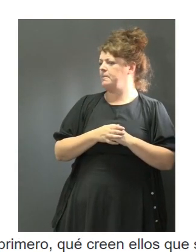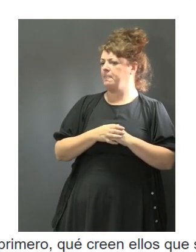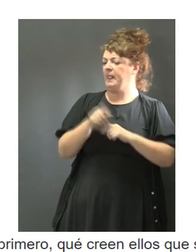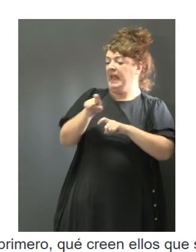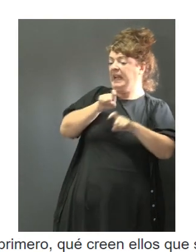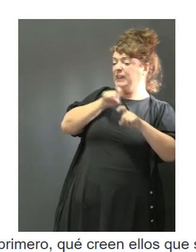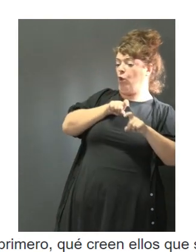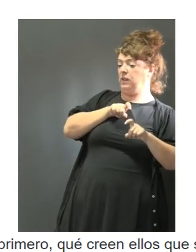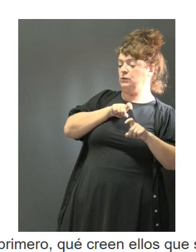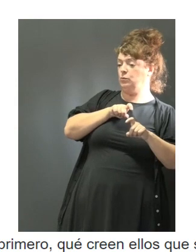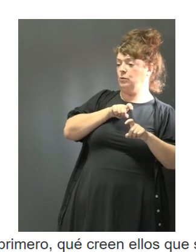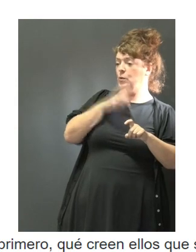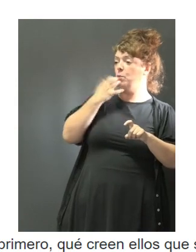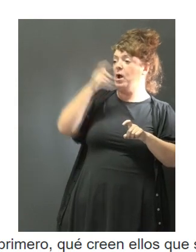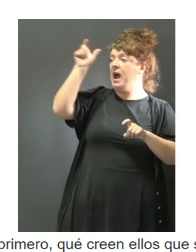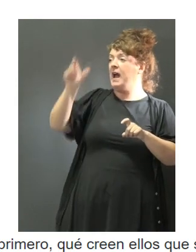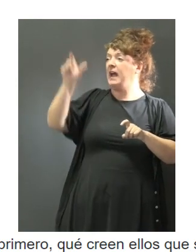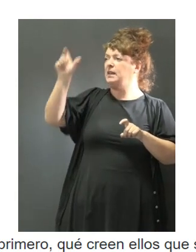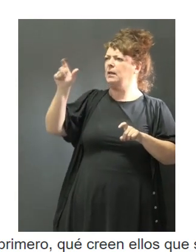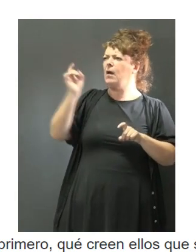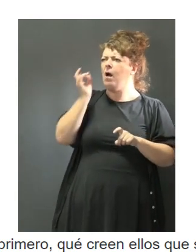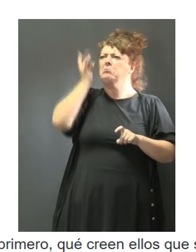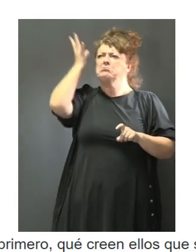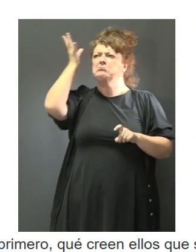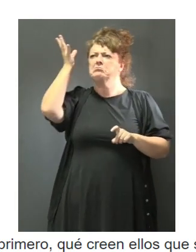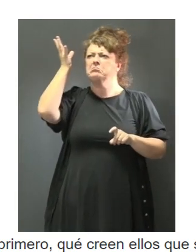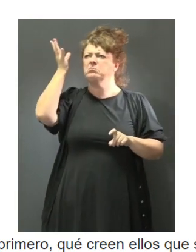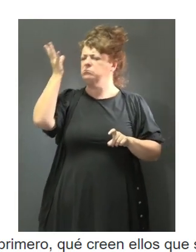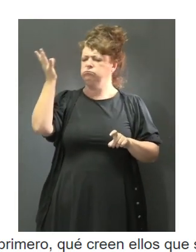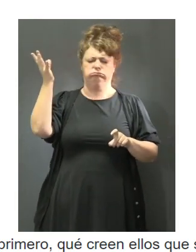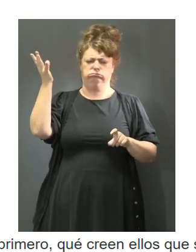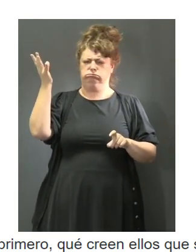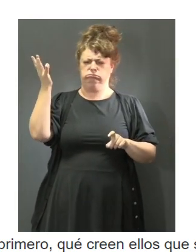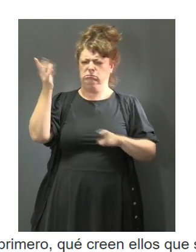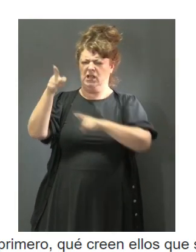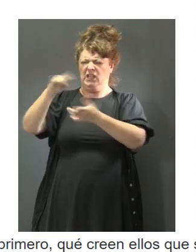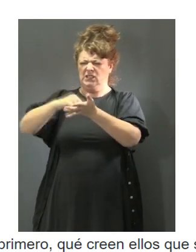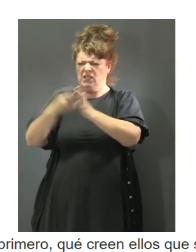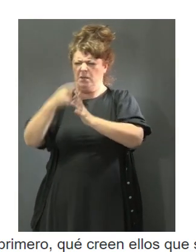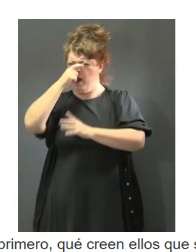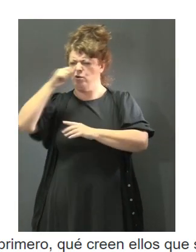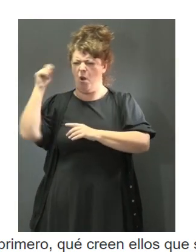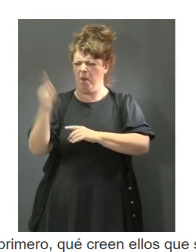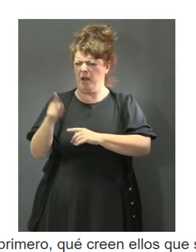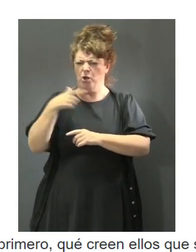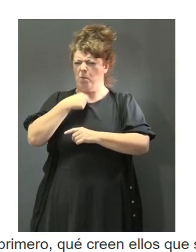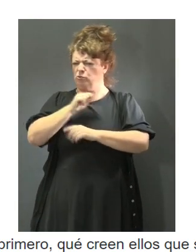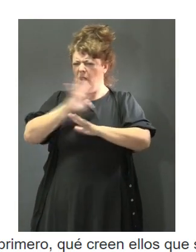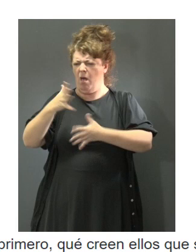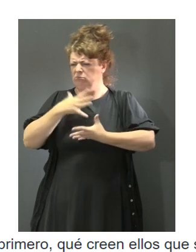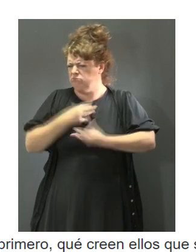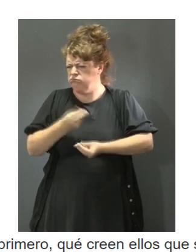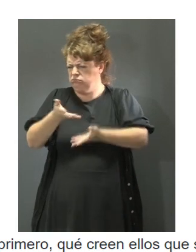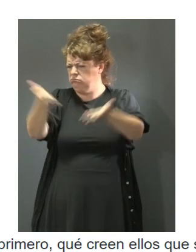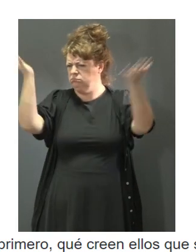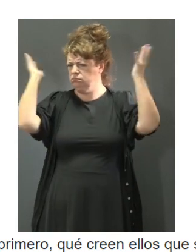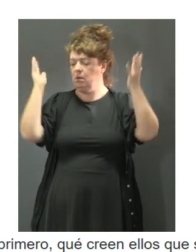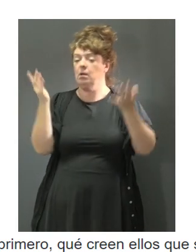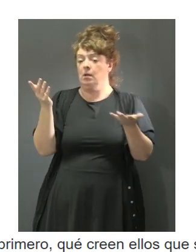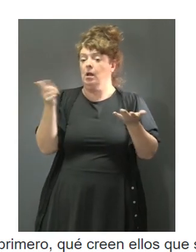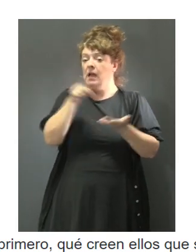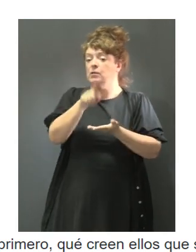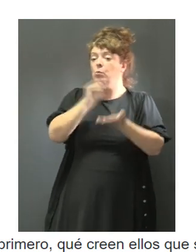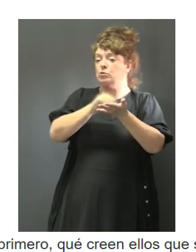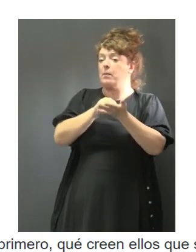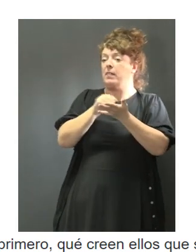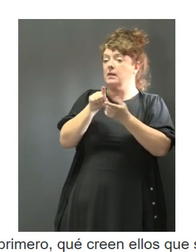retrocesos, ¿no? Porque cuando la gente pues de repente es una decepción, oye, este sistema pensé que iba a pasar algo y no es así, pues bueno, eso